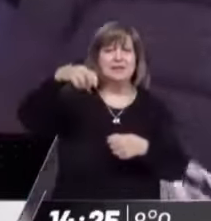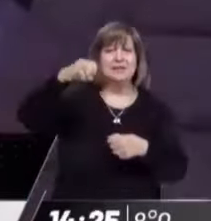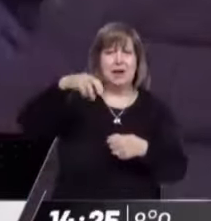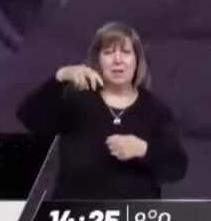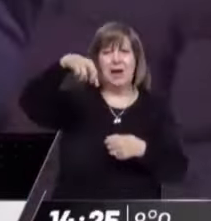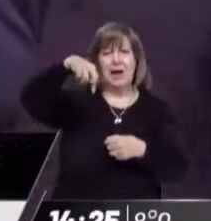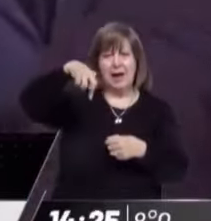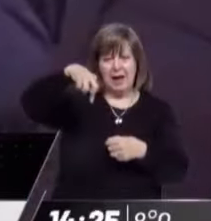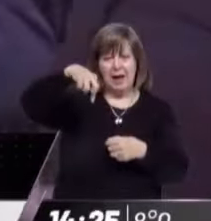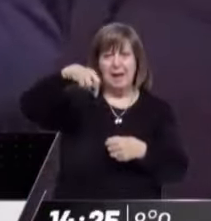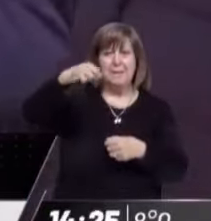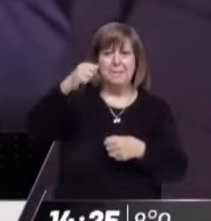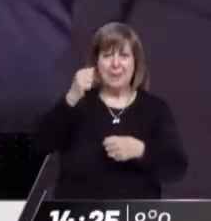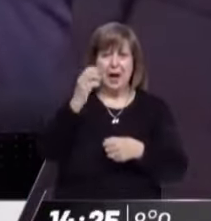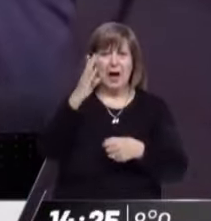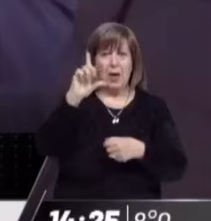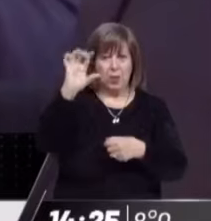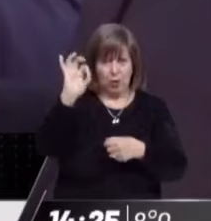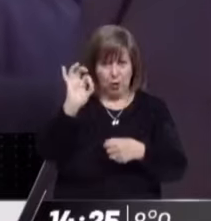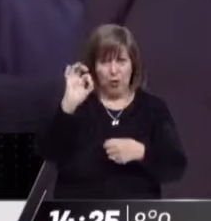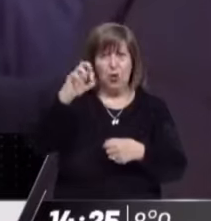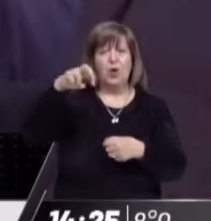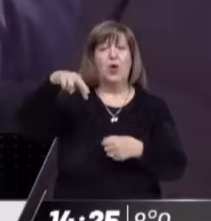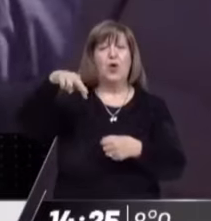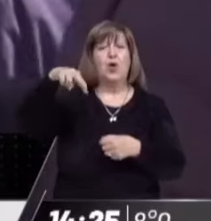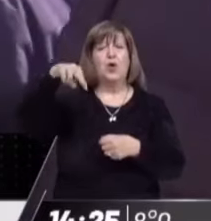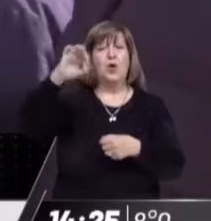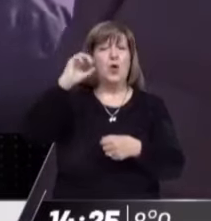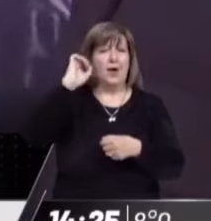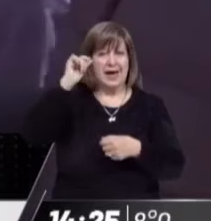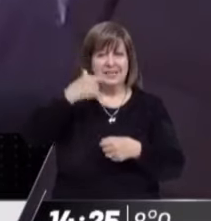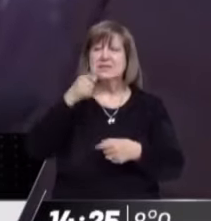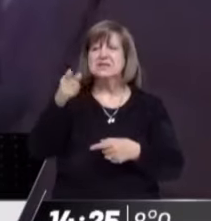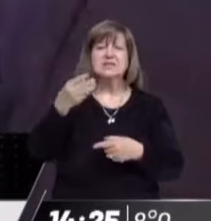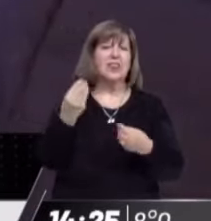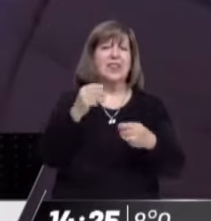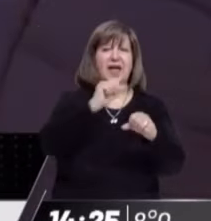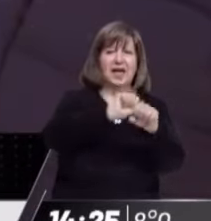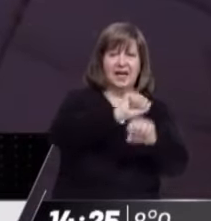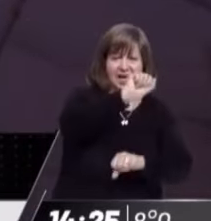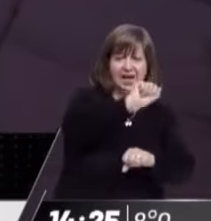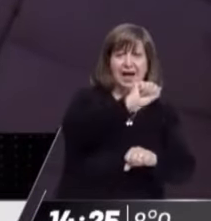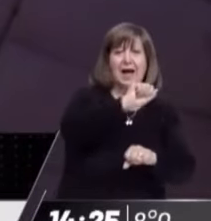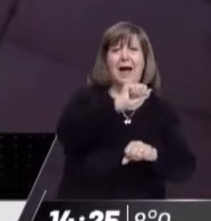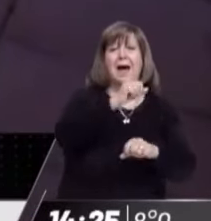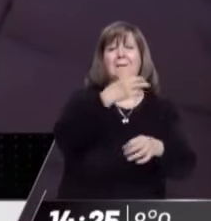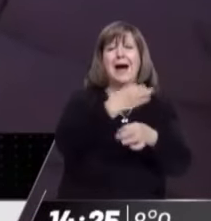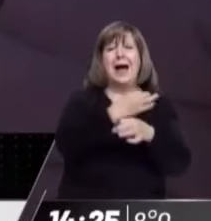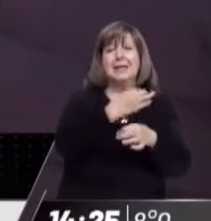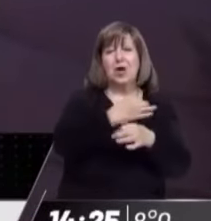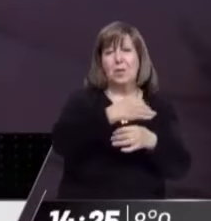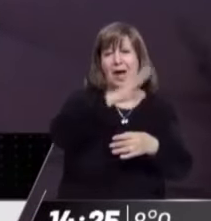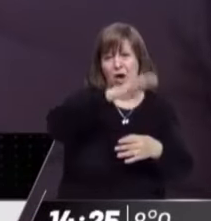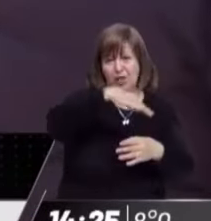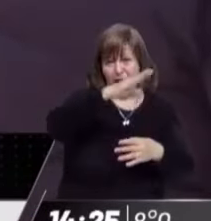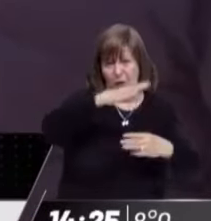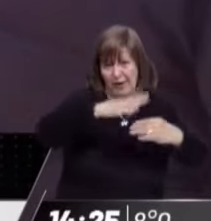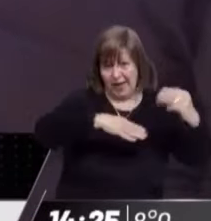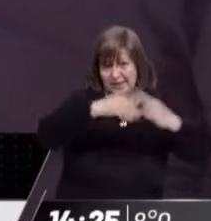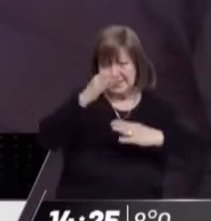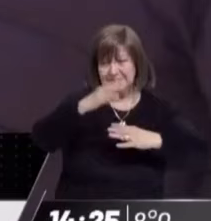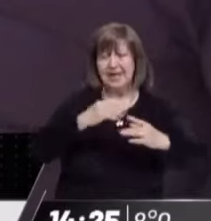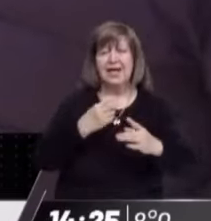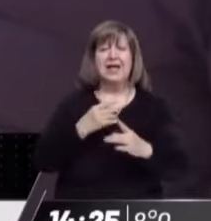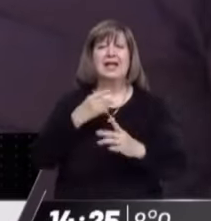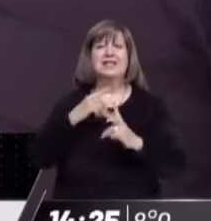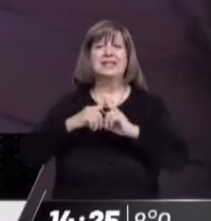pueden ser maestro mayor de Exacto, obra. Exacto, maestro mayor de obra, técnico electricista y técnico electromecánico. Maravilloso. Y están capacitados para cualquier